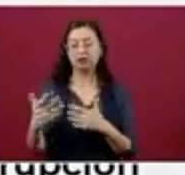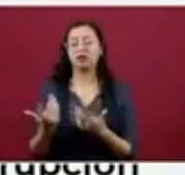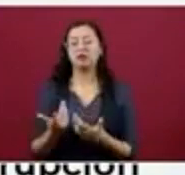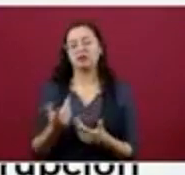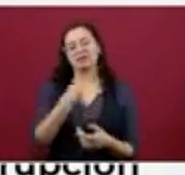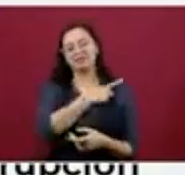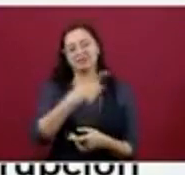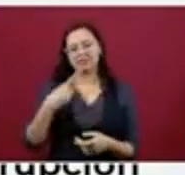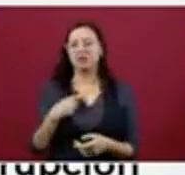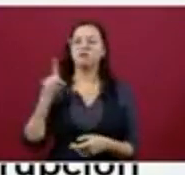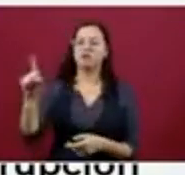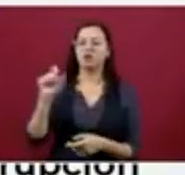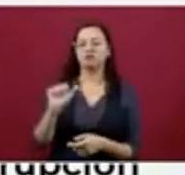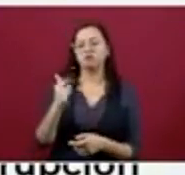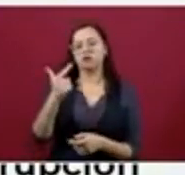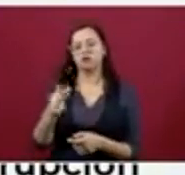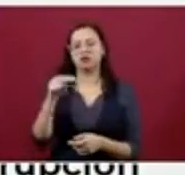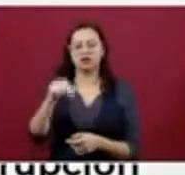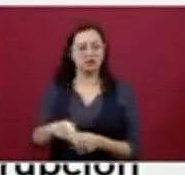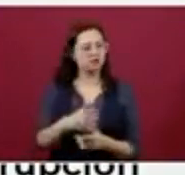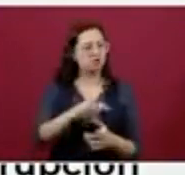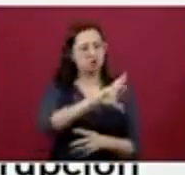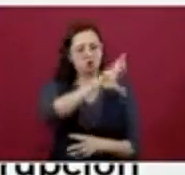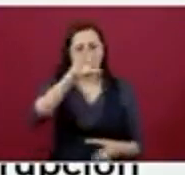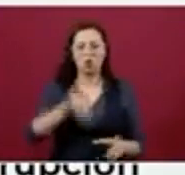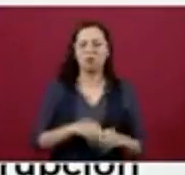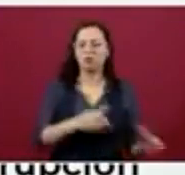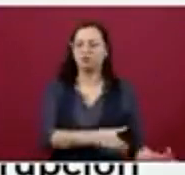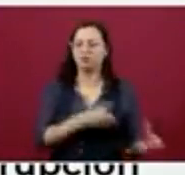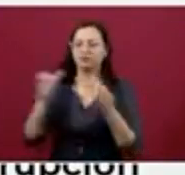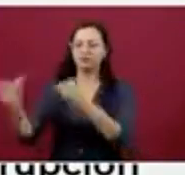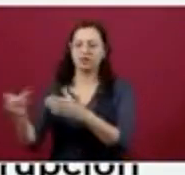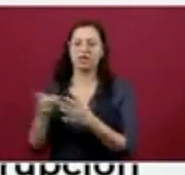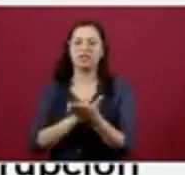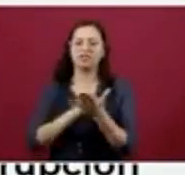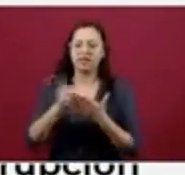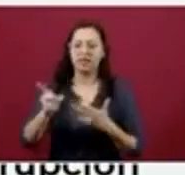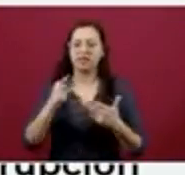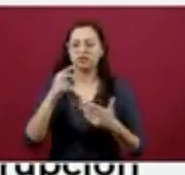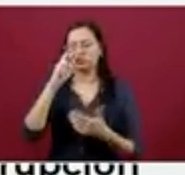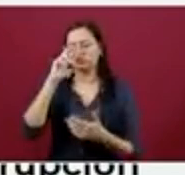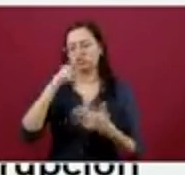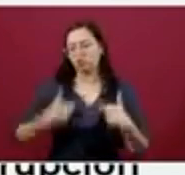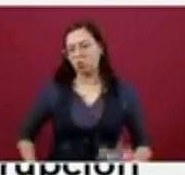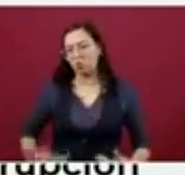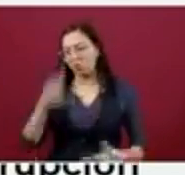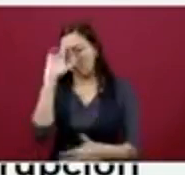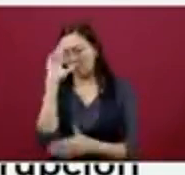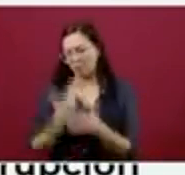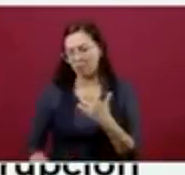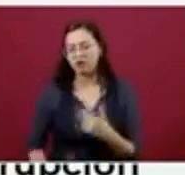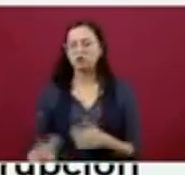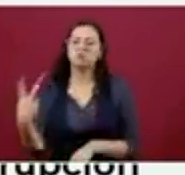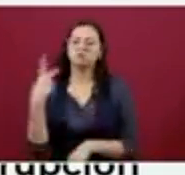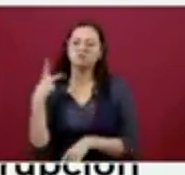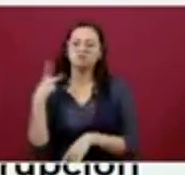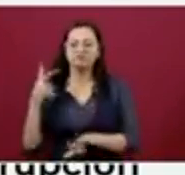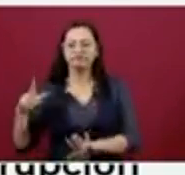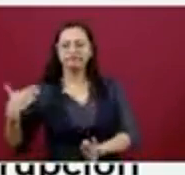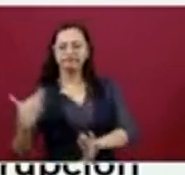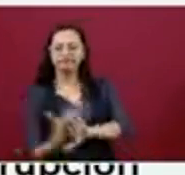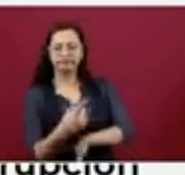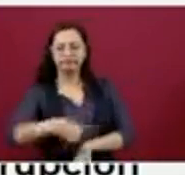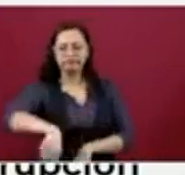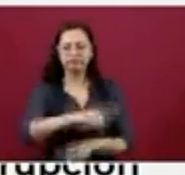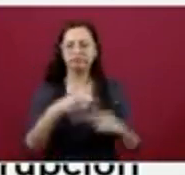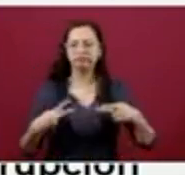al Archivo General de la Nación. Lo que tiene que ver con violaciones a los derechos humanos, persecuciones políticas vinculadas con movimientos políticos y